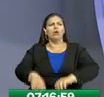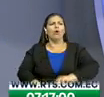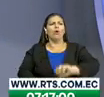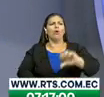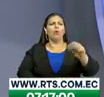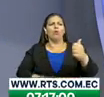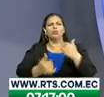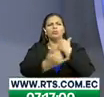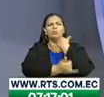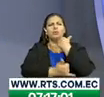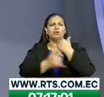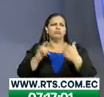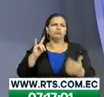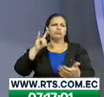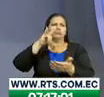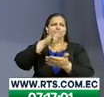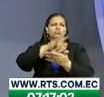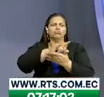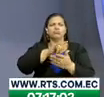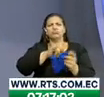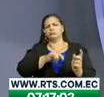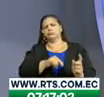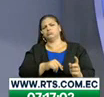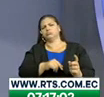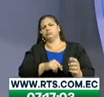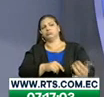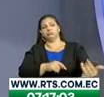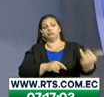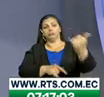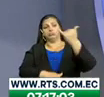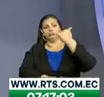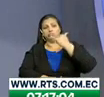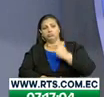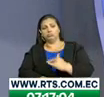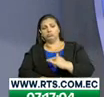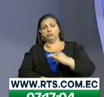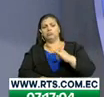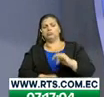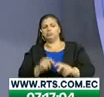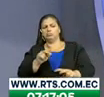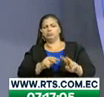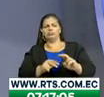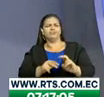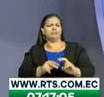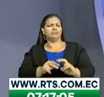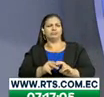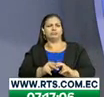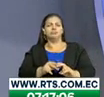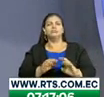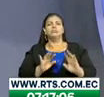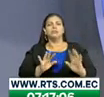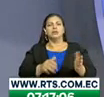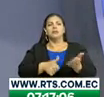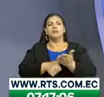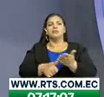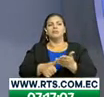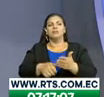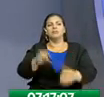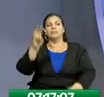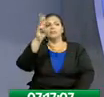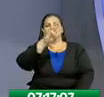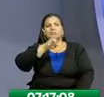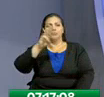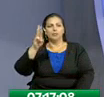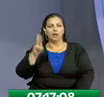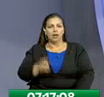la notificación. Entonces el Ministerio de Salud Pública en ese caso hace el seguimiento respectivo. Ahí sí, para determinar si se trata o no